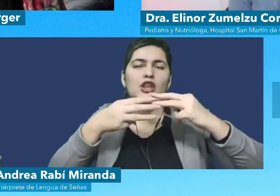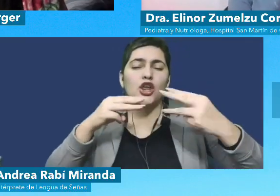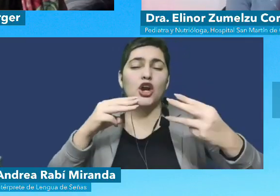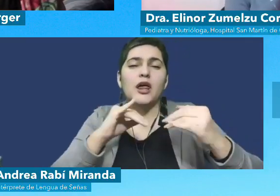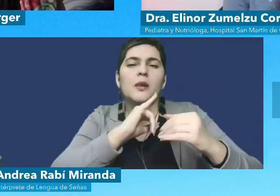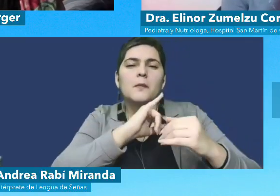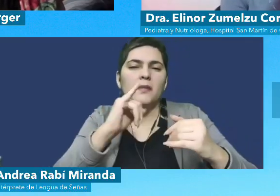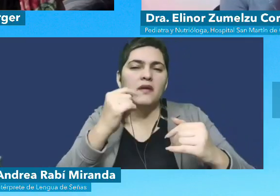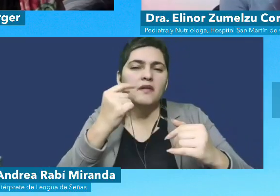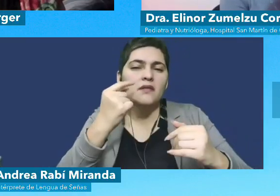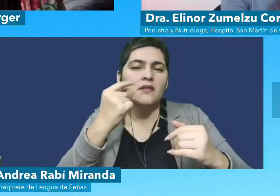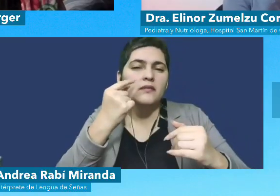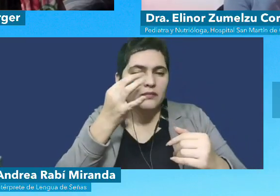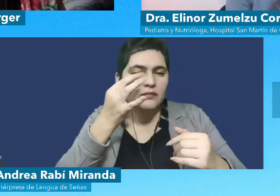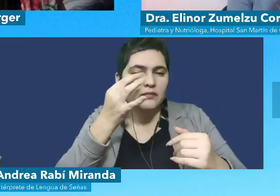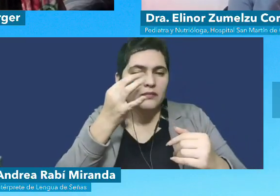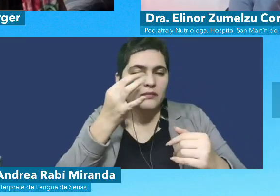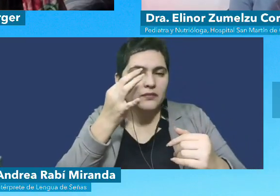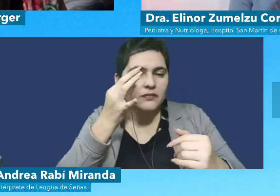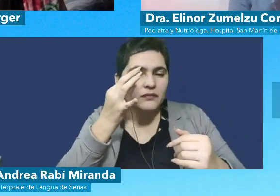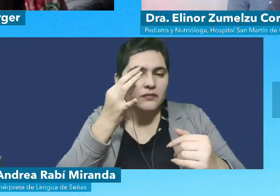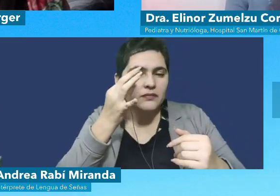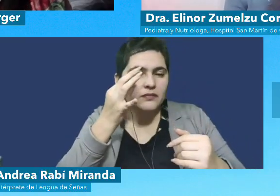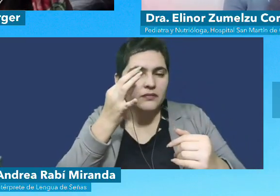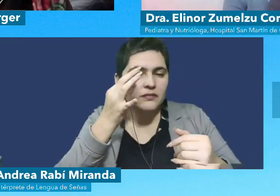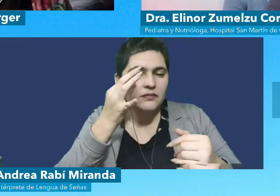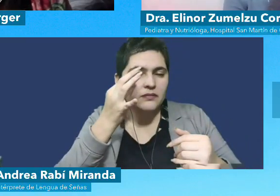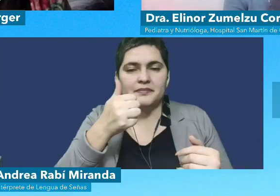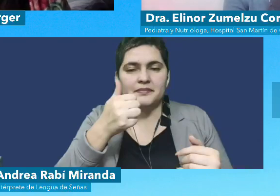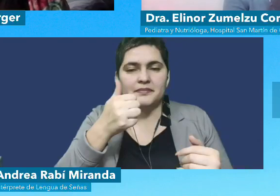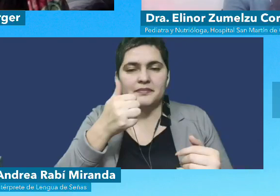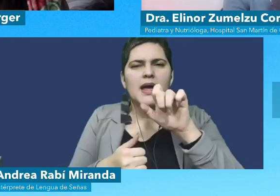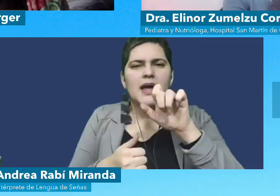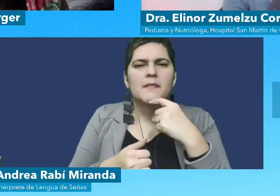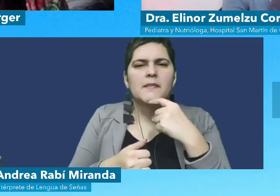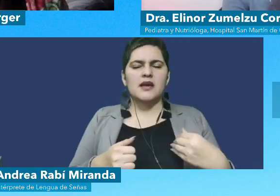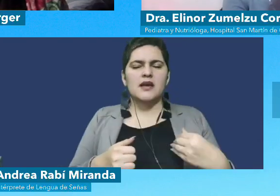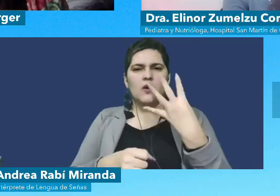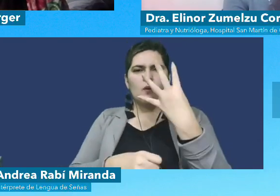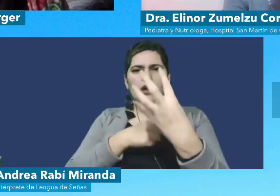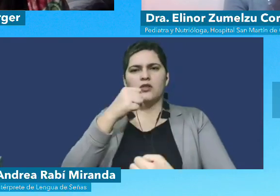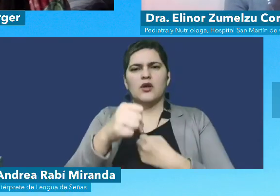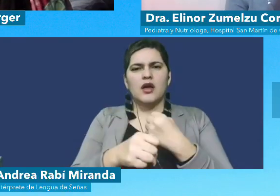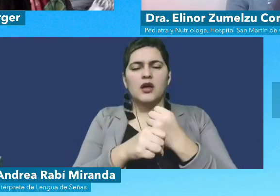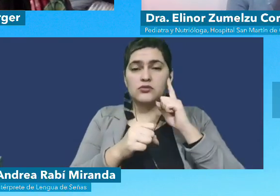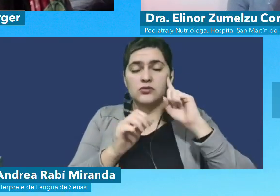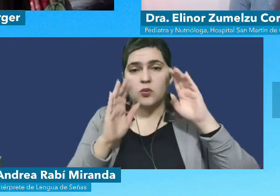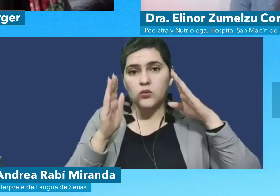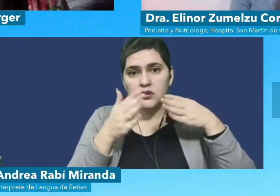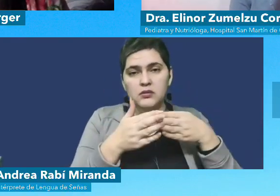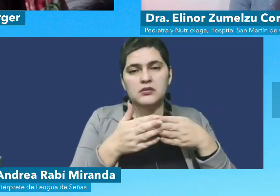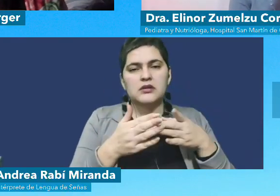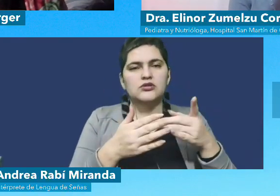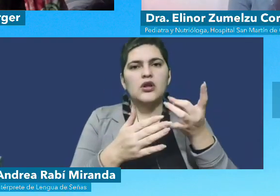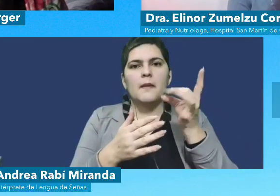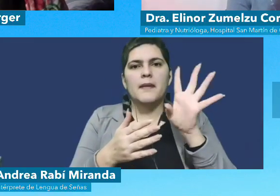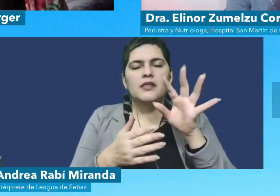maneras. Pamela Estudillo Sepúlveda, mi hija tiene 4 años, es autista, solo come la comida molida,